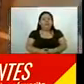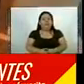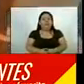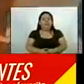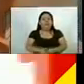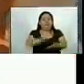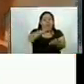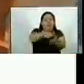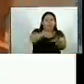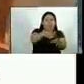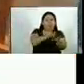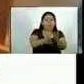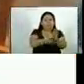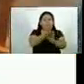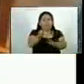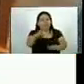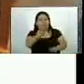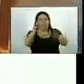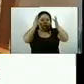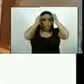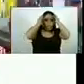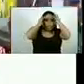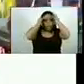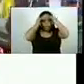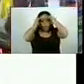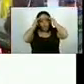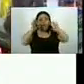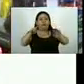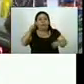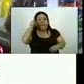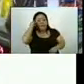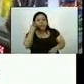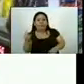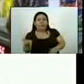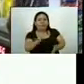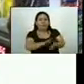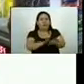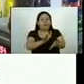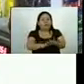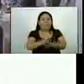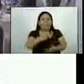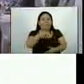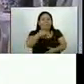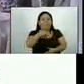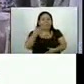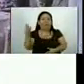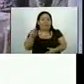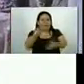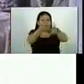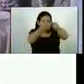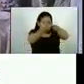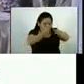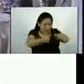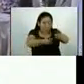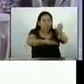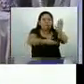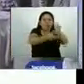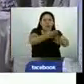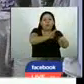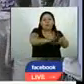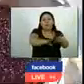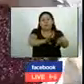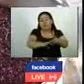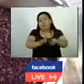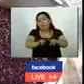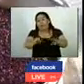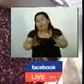El incremento está preocupando a la población. Consumidores mencionaron que han tenido que aumentar el presupuesto designado de alimentos,